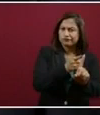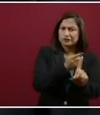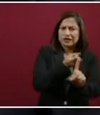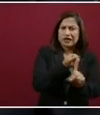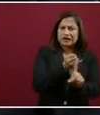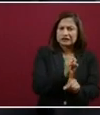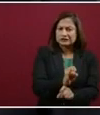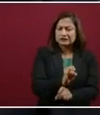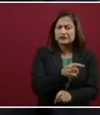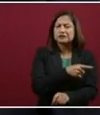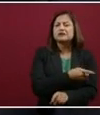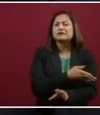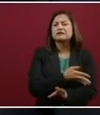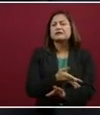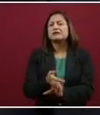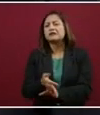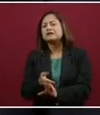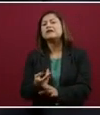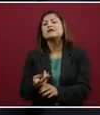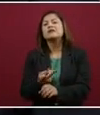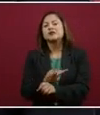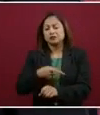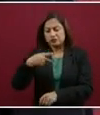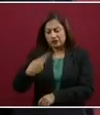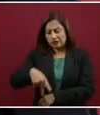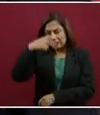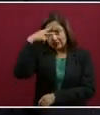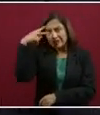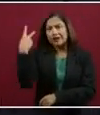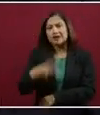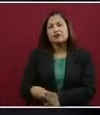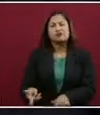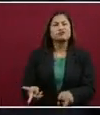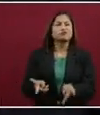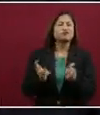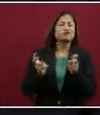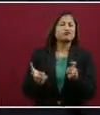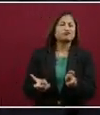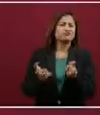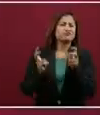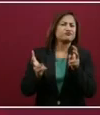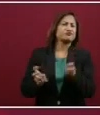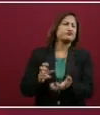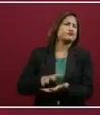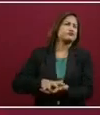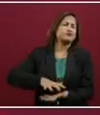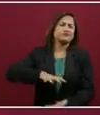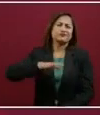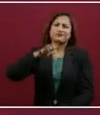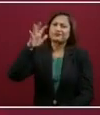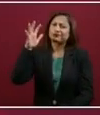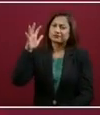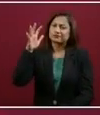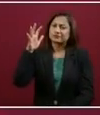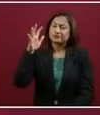cabo en nuestro país el saqueo más grande que se